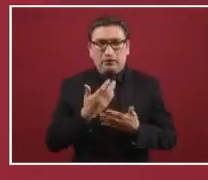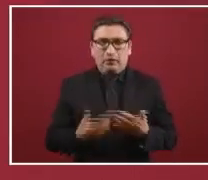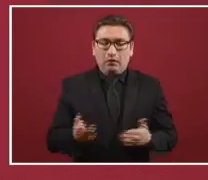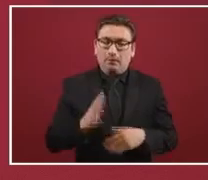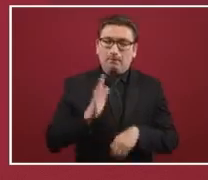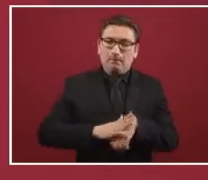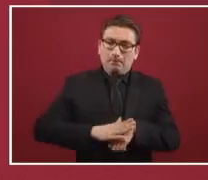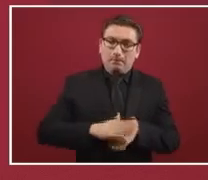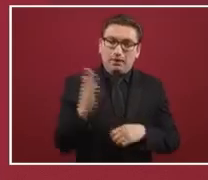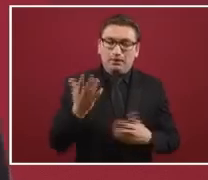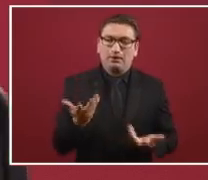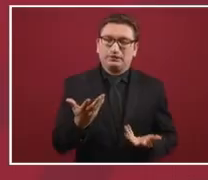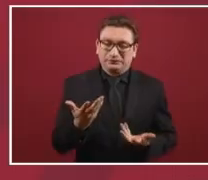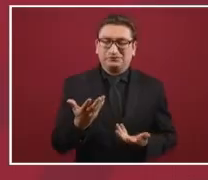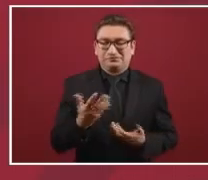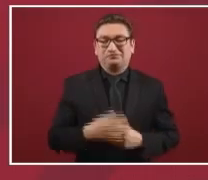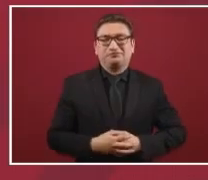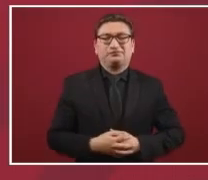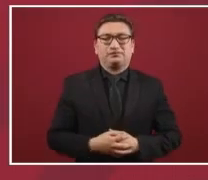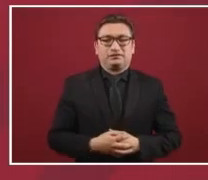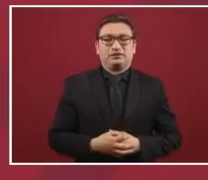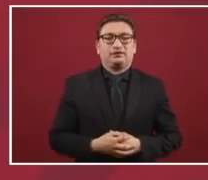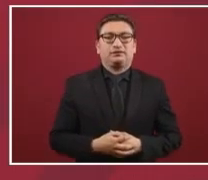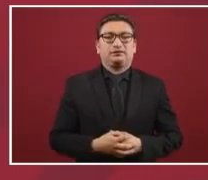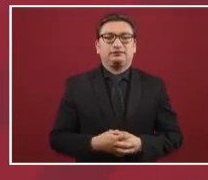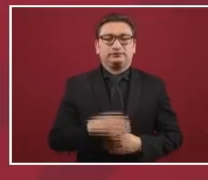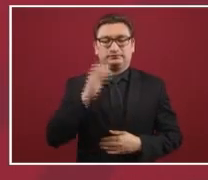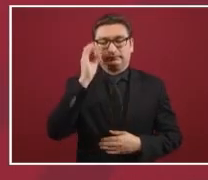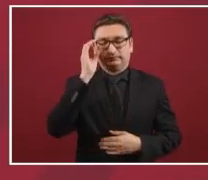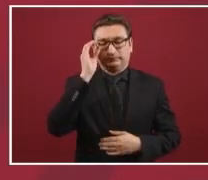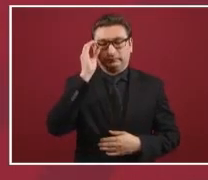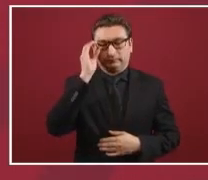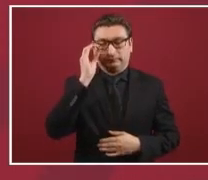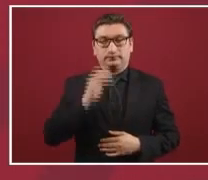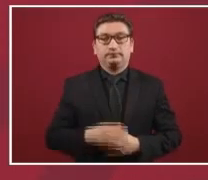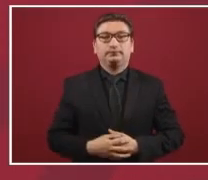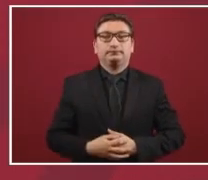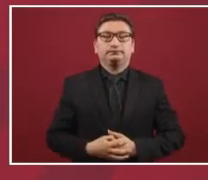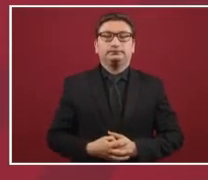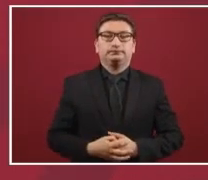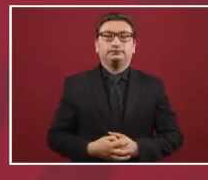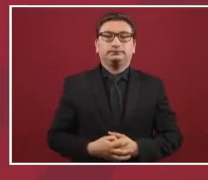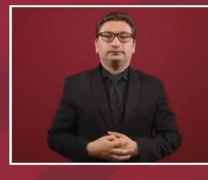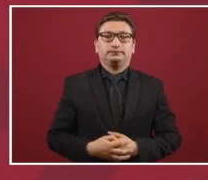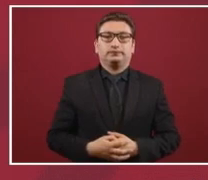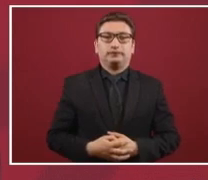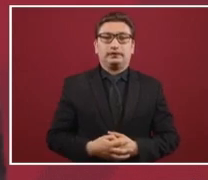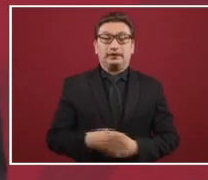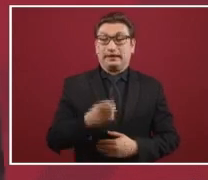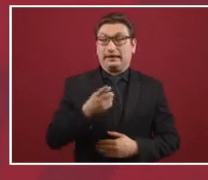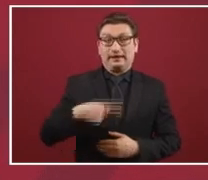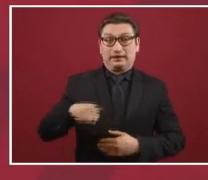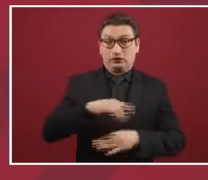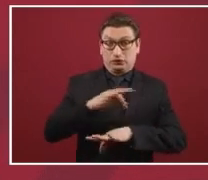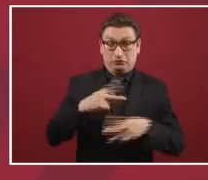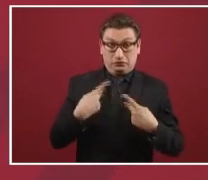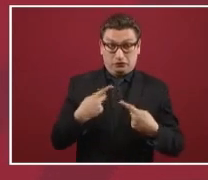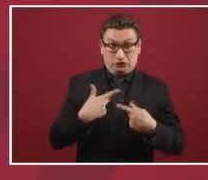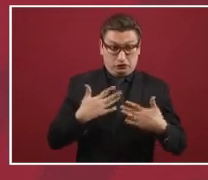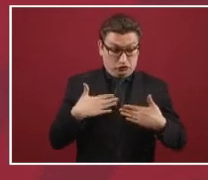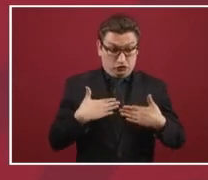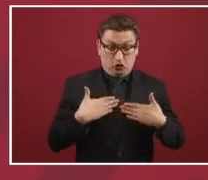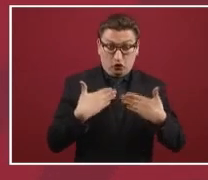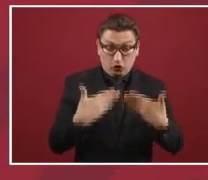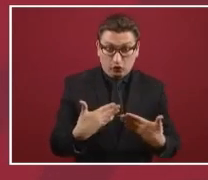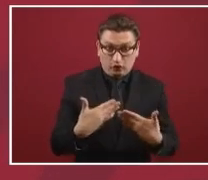Nos ayudó mucho el hecho de que la gente confió en nosotros el